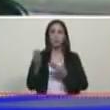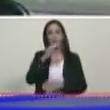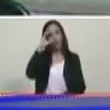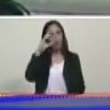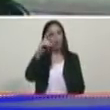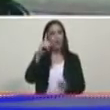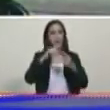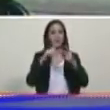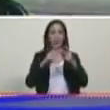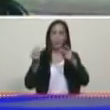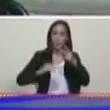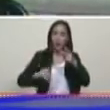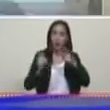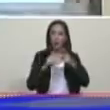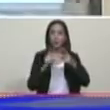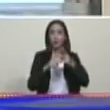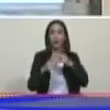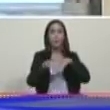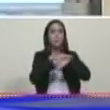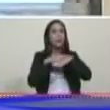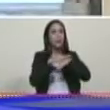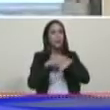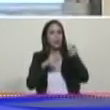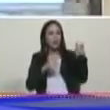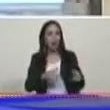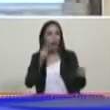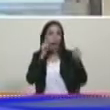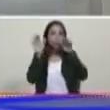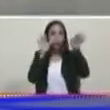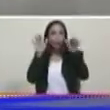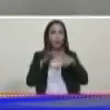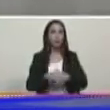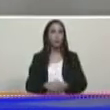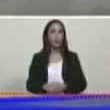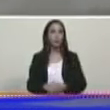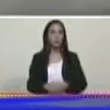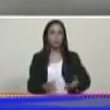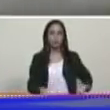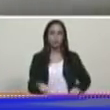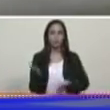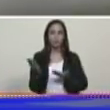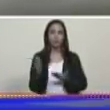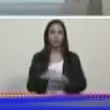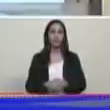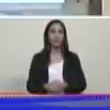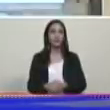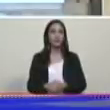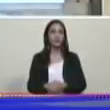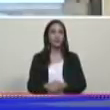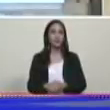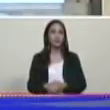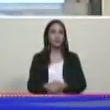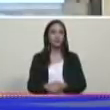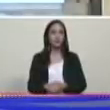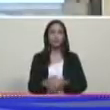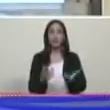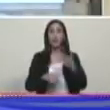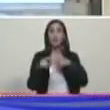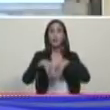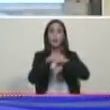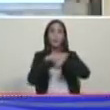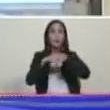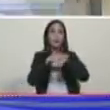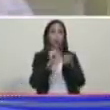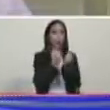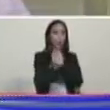junto a la ministra de Turismo, Estela Lugo, junto al ministro de la Juventud,